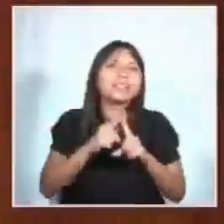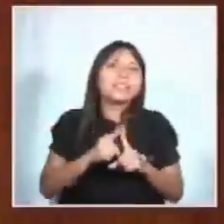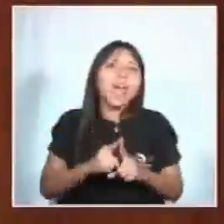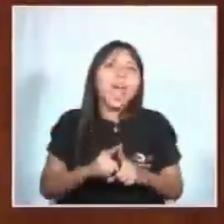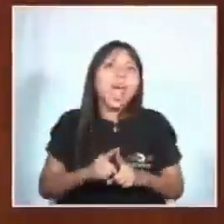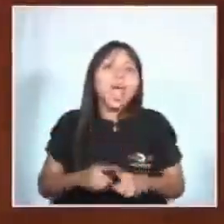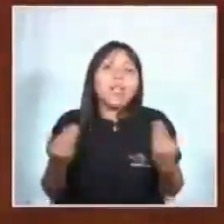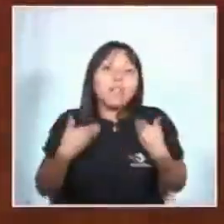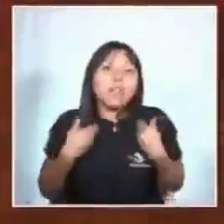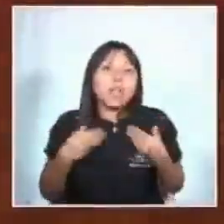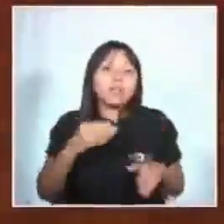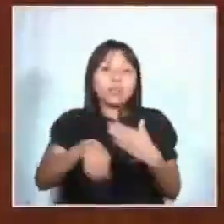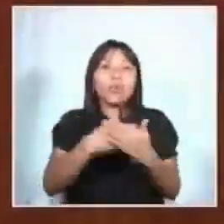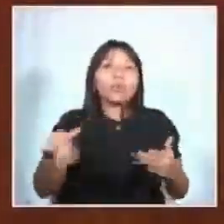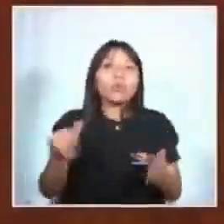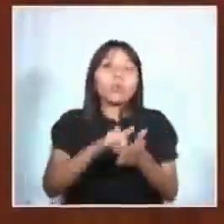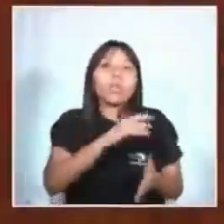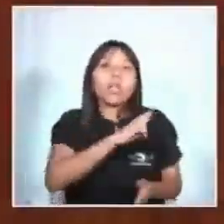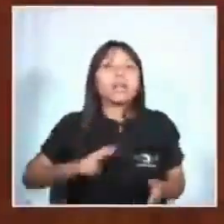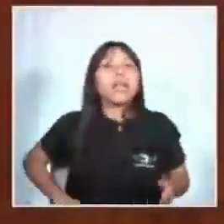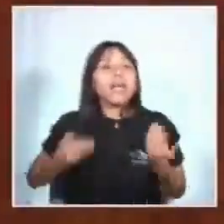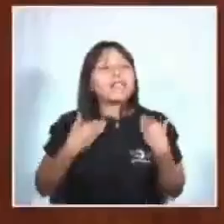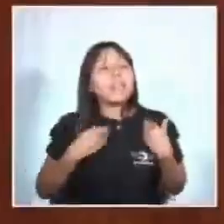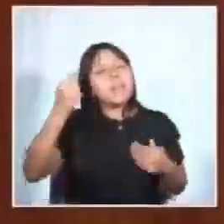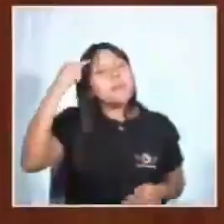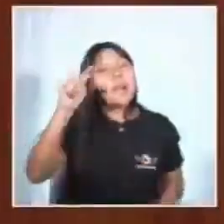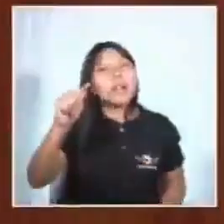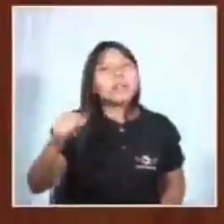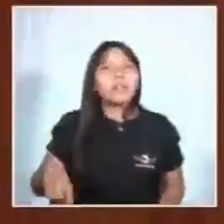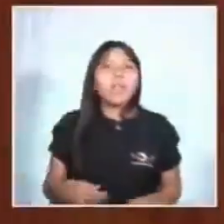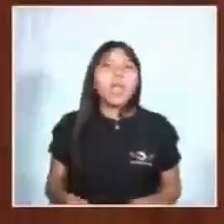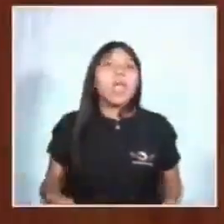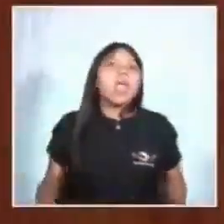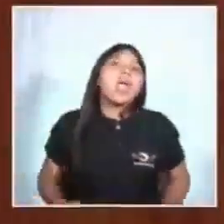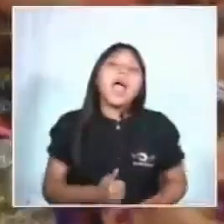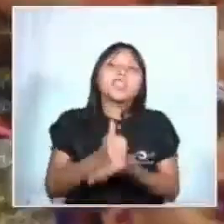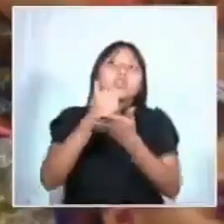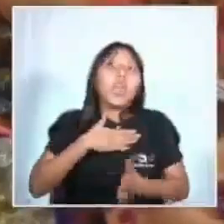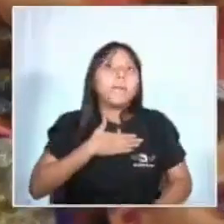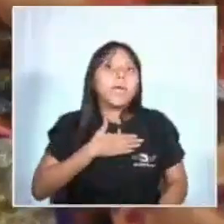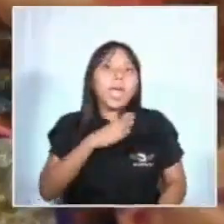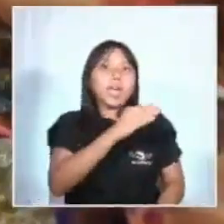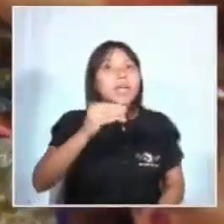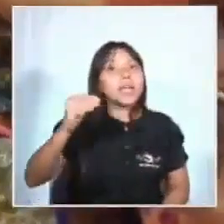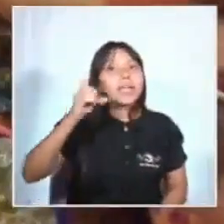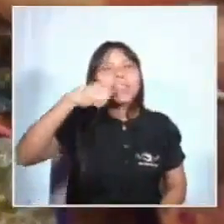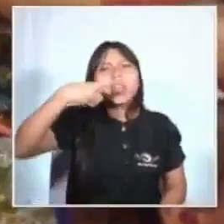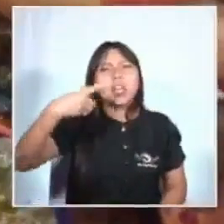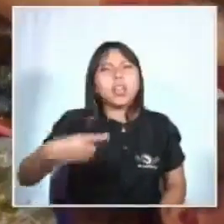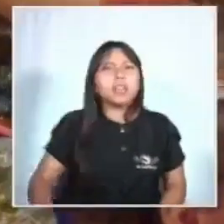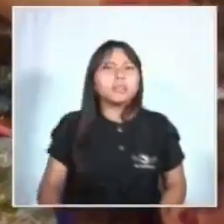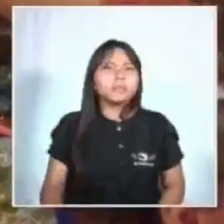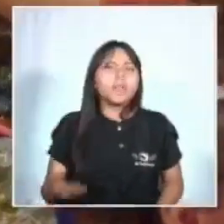lo que el rey tiene para ti. Vamos, ayúdeme tocando a la vecina y dile, vecina, tienes